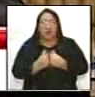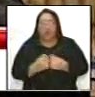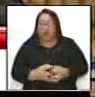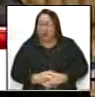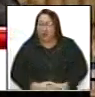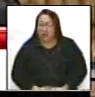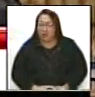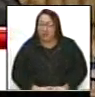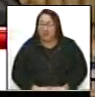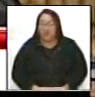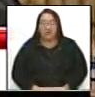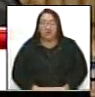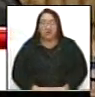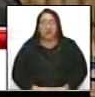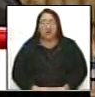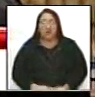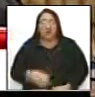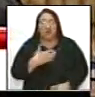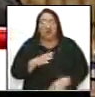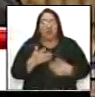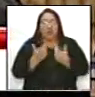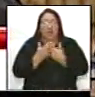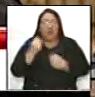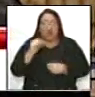grupos prosenderistas